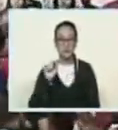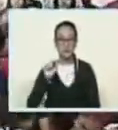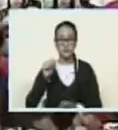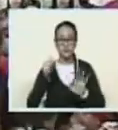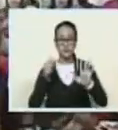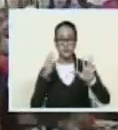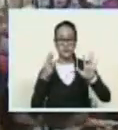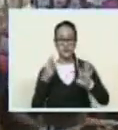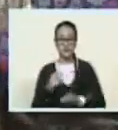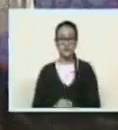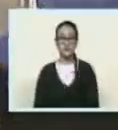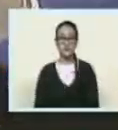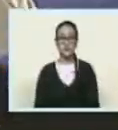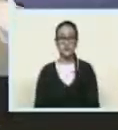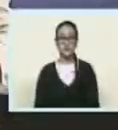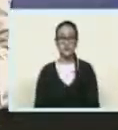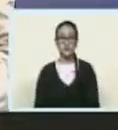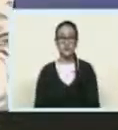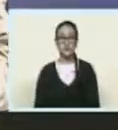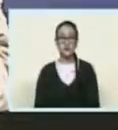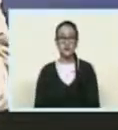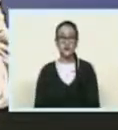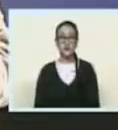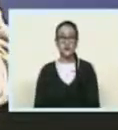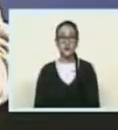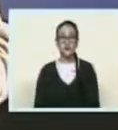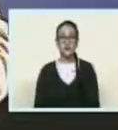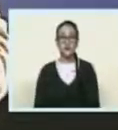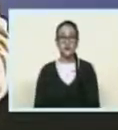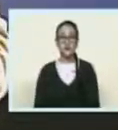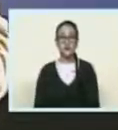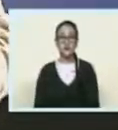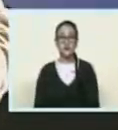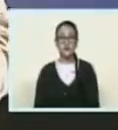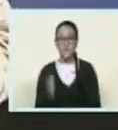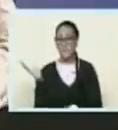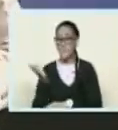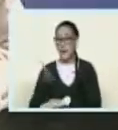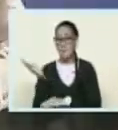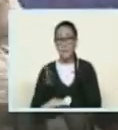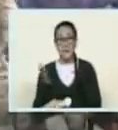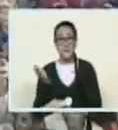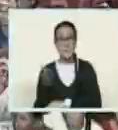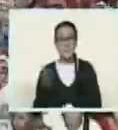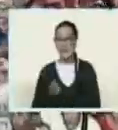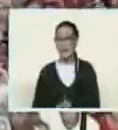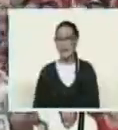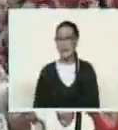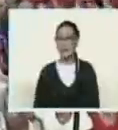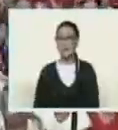45.68, 7 puntos de diferencia, una pela, caballero.